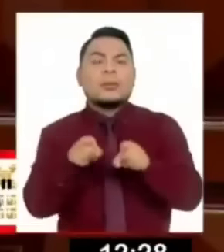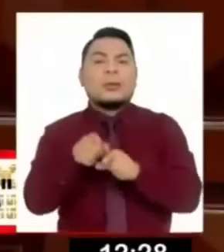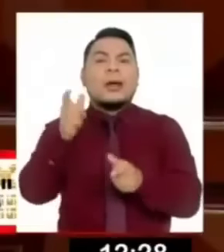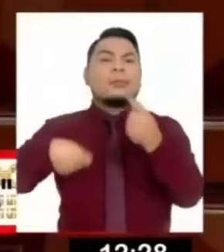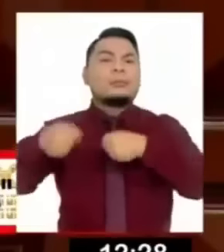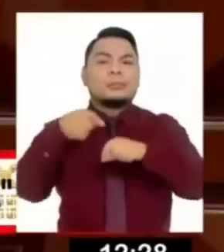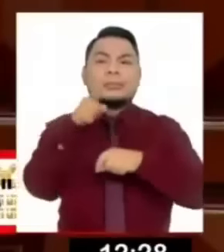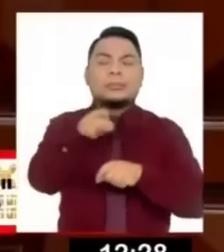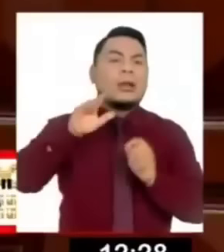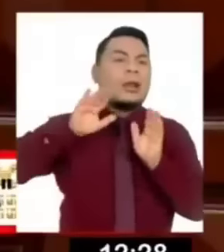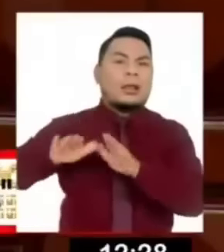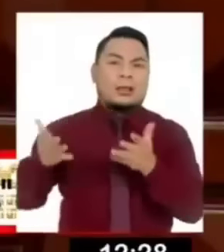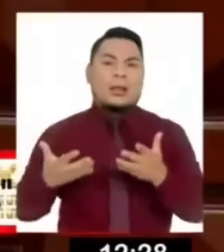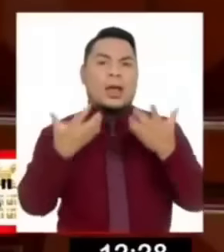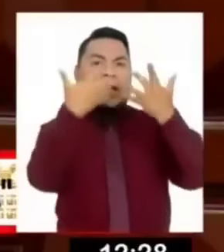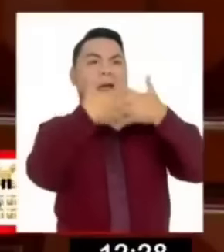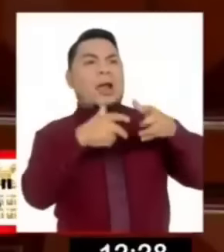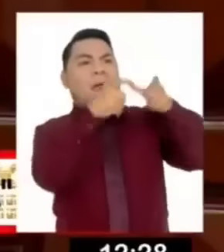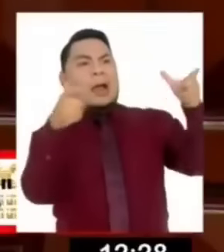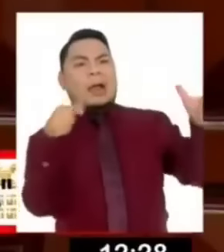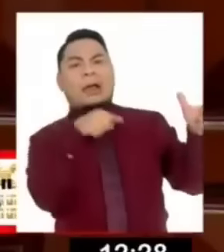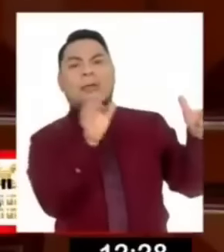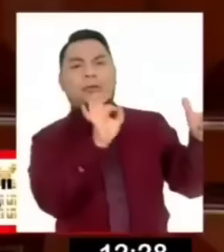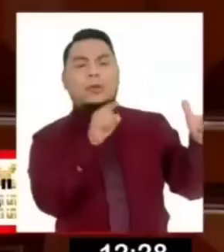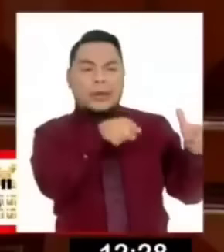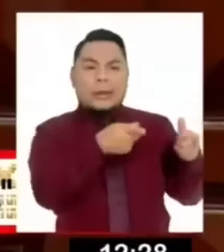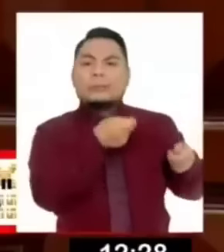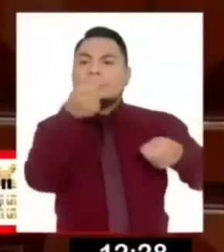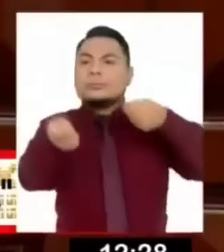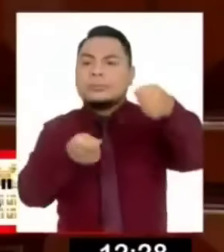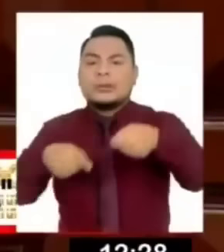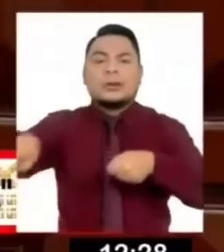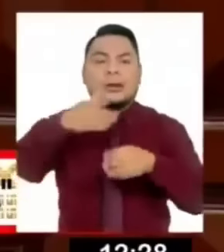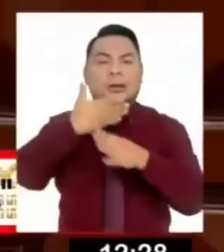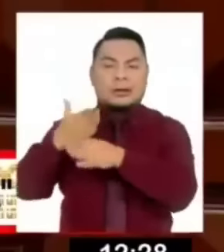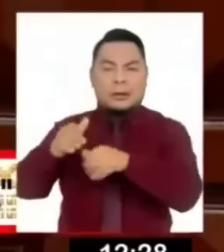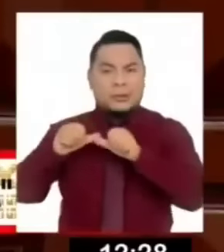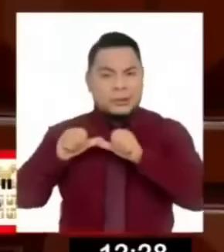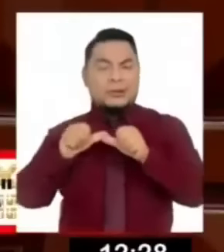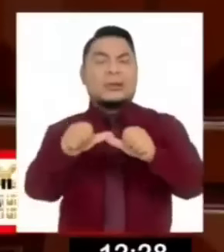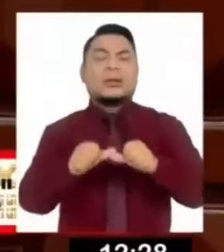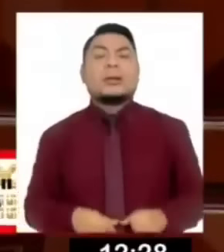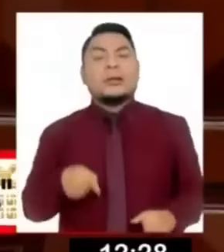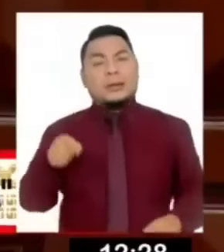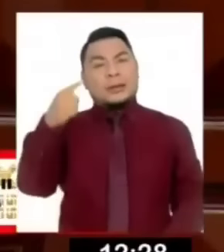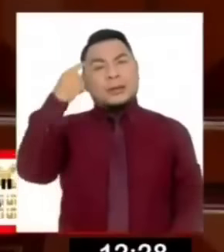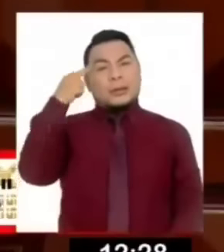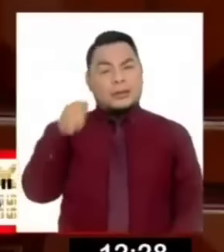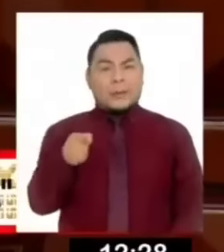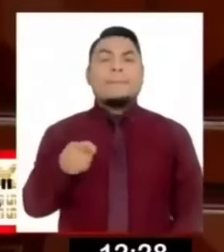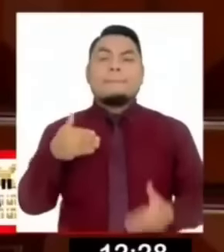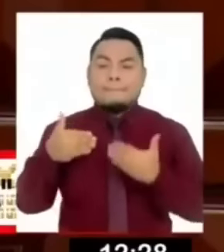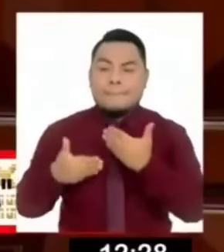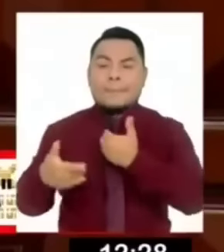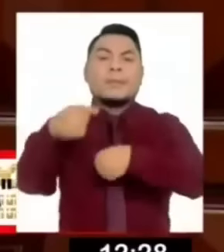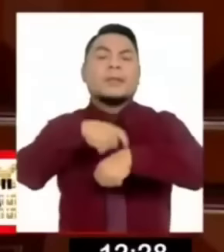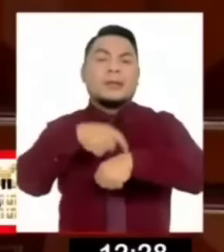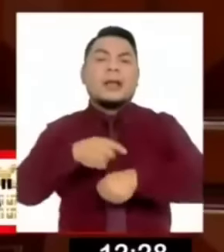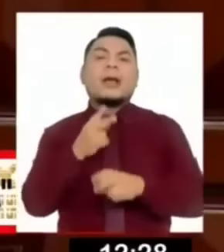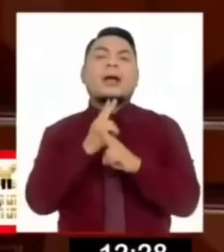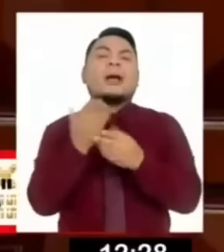consumidores. Por ello, queremos sostenerlos y ampliarlos. En este sentido, Ampliaremos los periodos de gracia